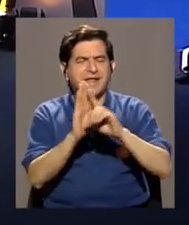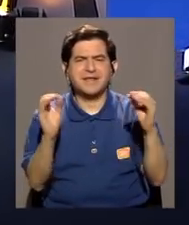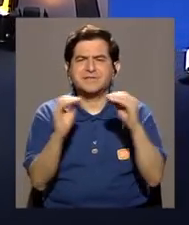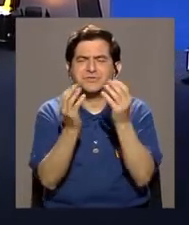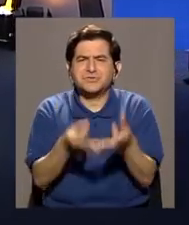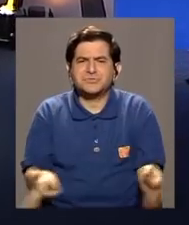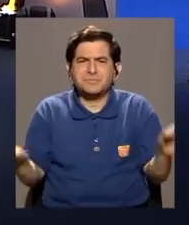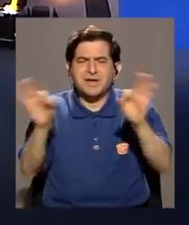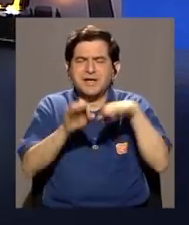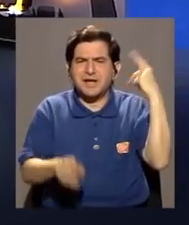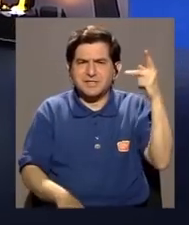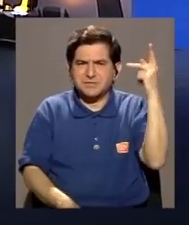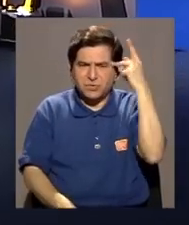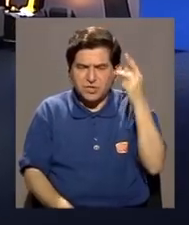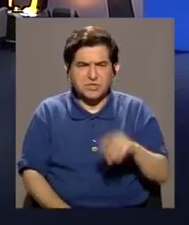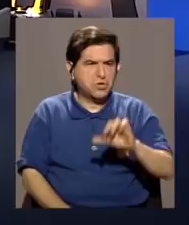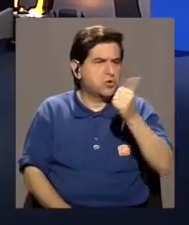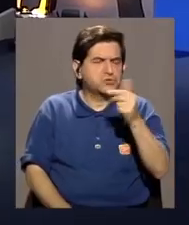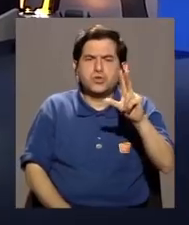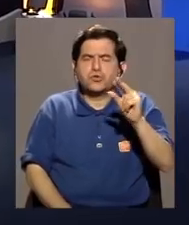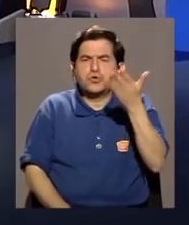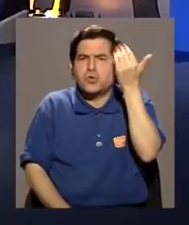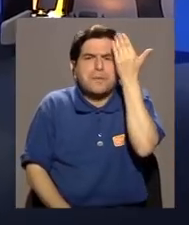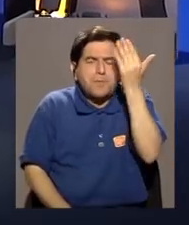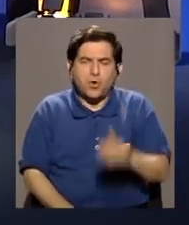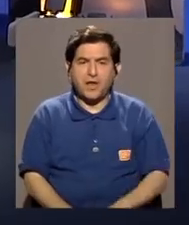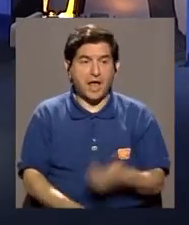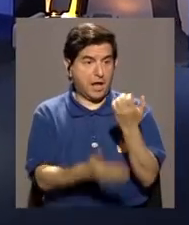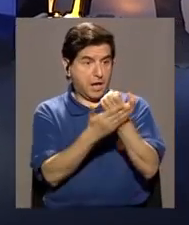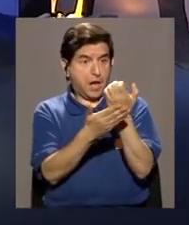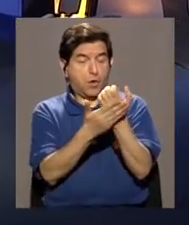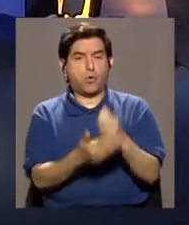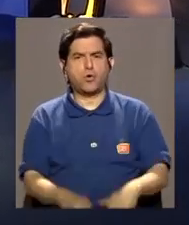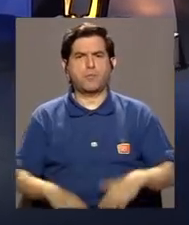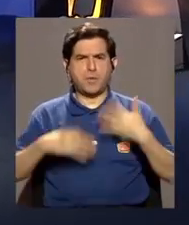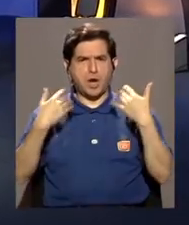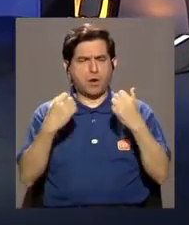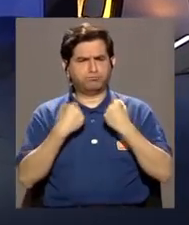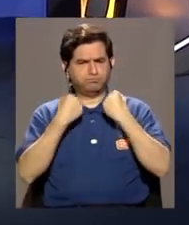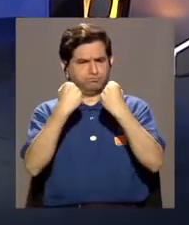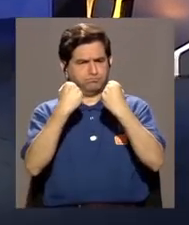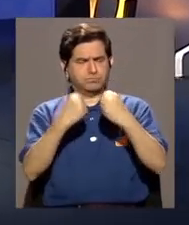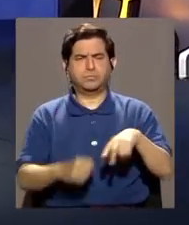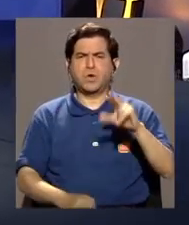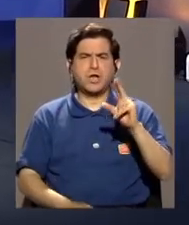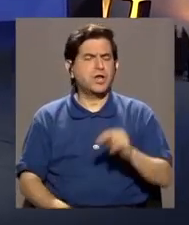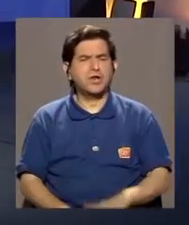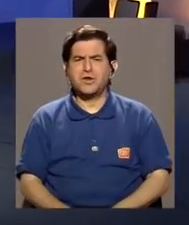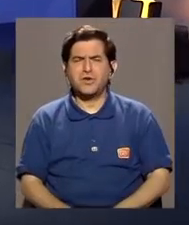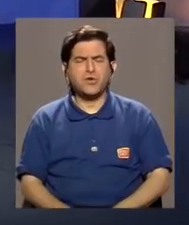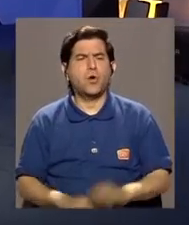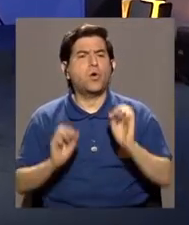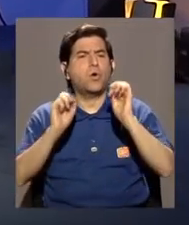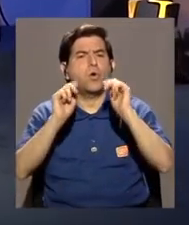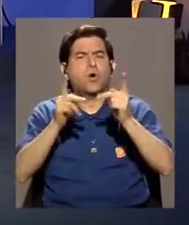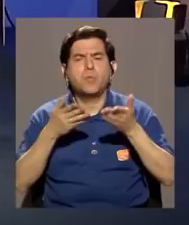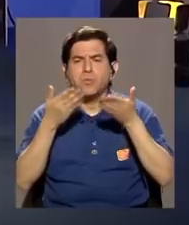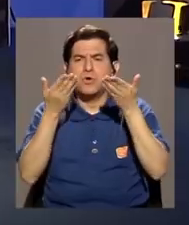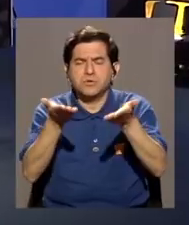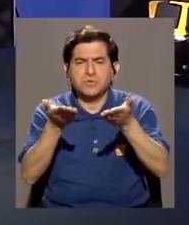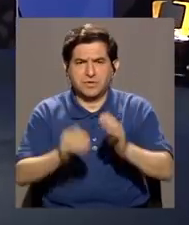derechos son más importantes para los políticos que otros parece que la economía es mucho más potente que reivindicar la